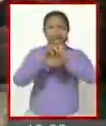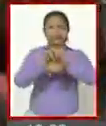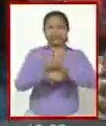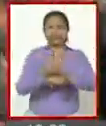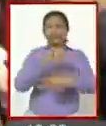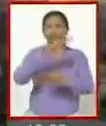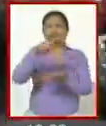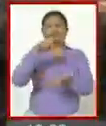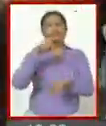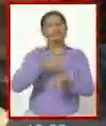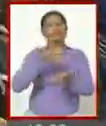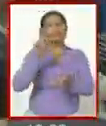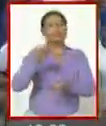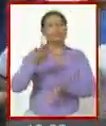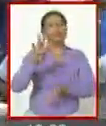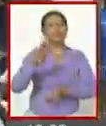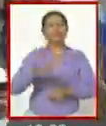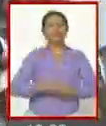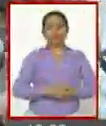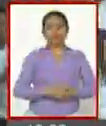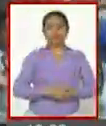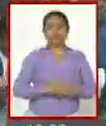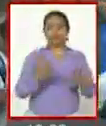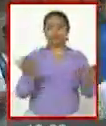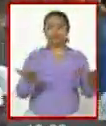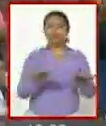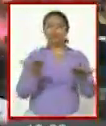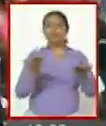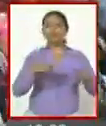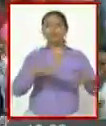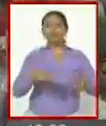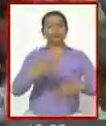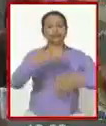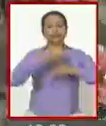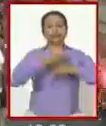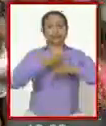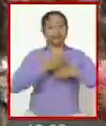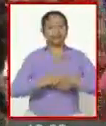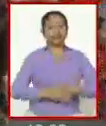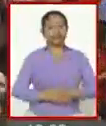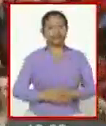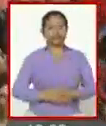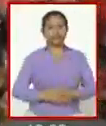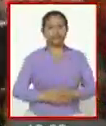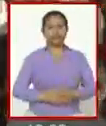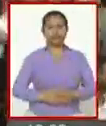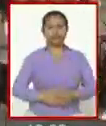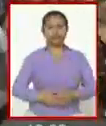llegó hasta la plaza principal 24 de septiembre, donde realizaron otra protesta.